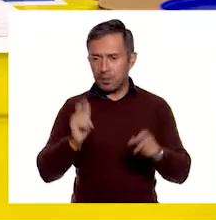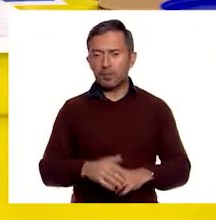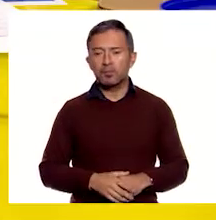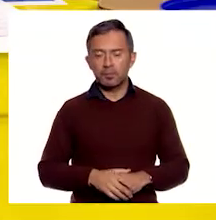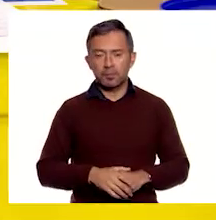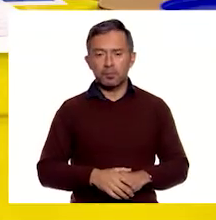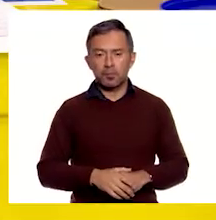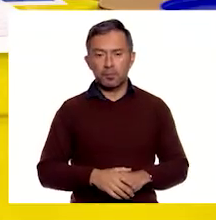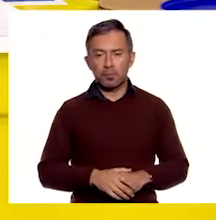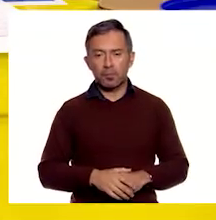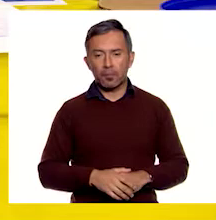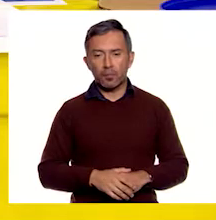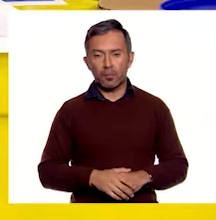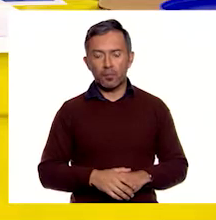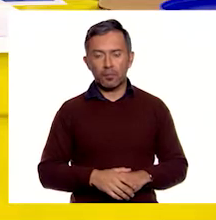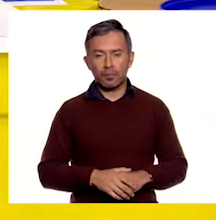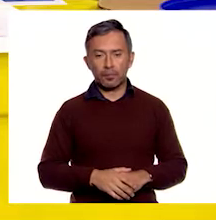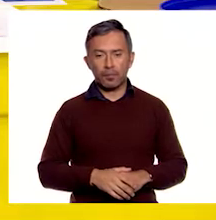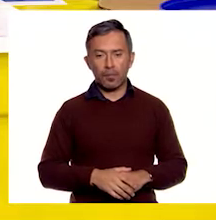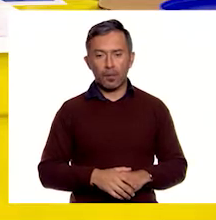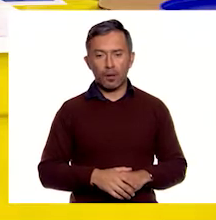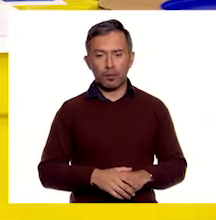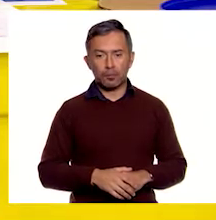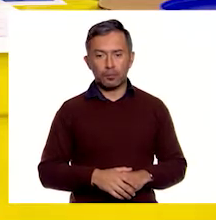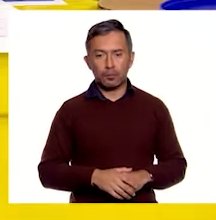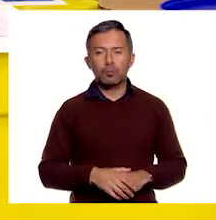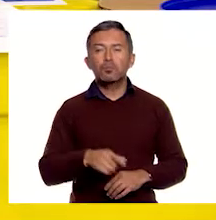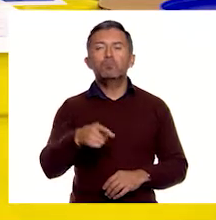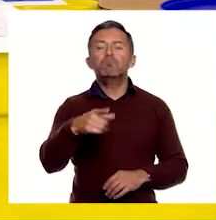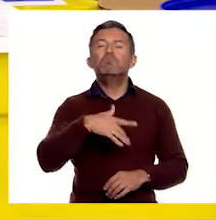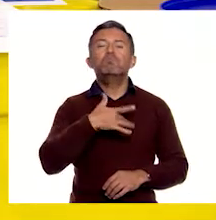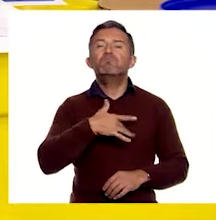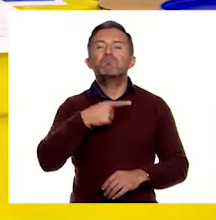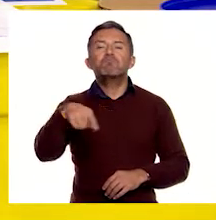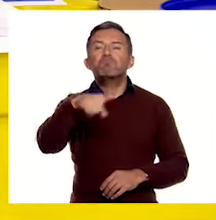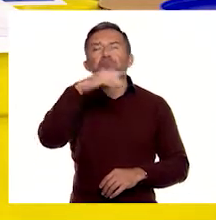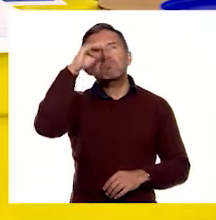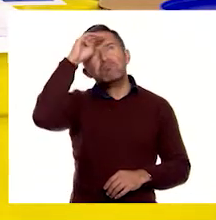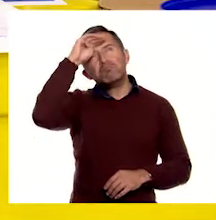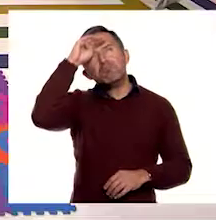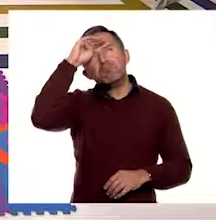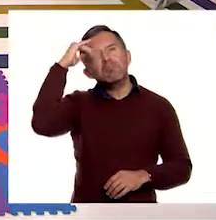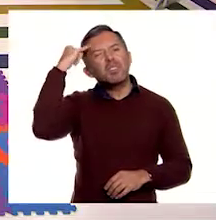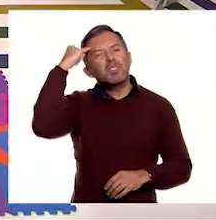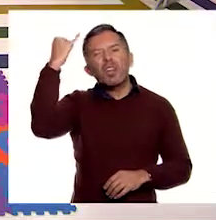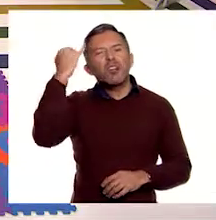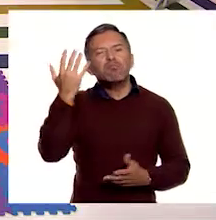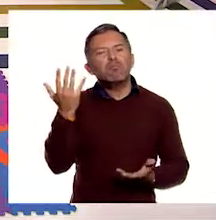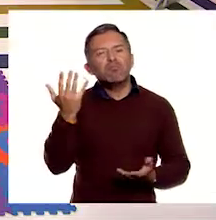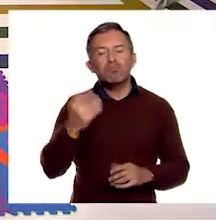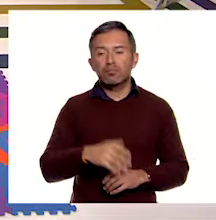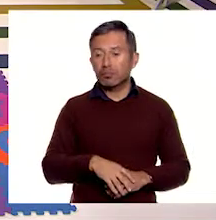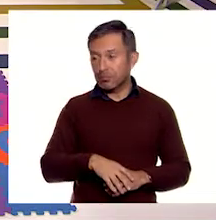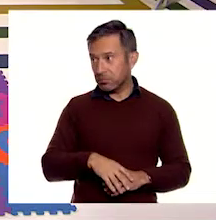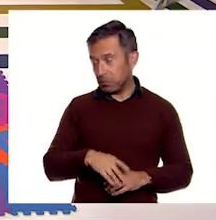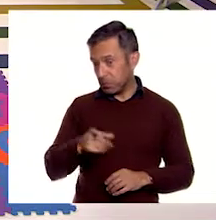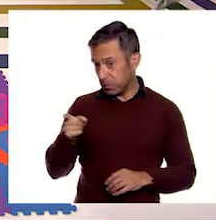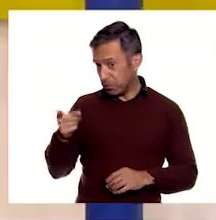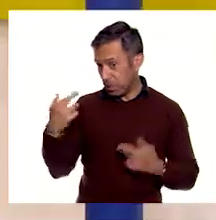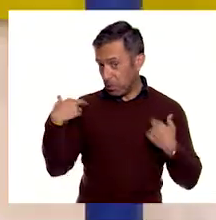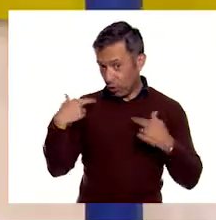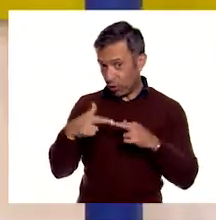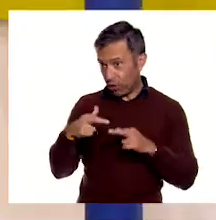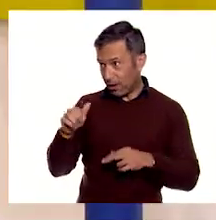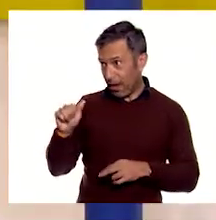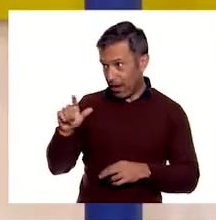encerrarse. Muy marcamos. Bien. ¿Cómo que se les ocurre, niños? A lo mejor usted, profesor Alejandro, puede